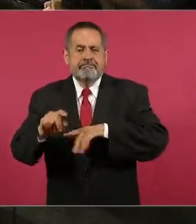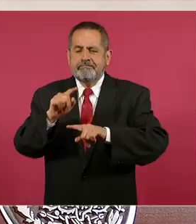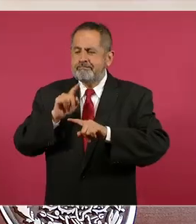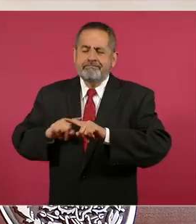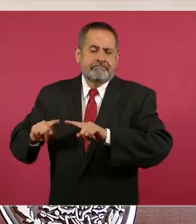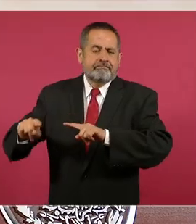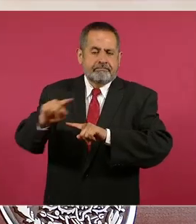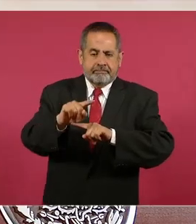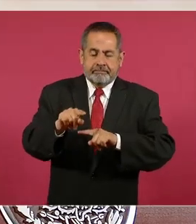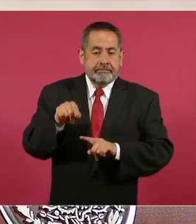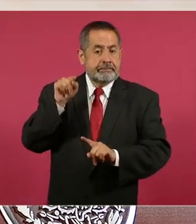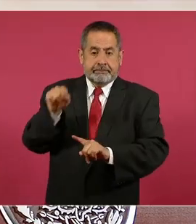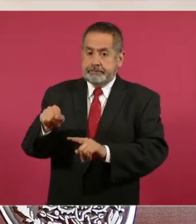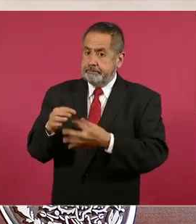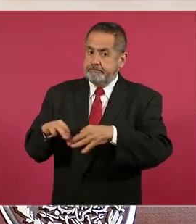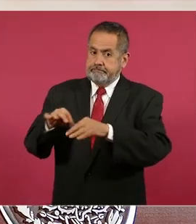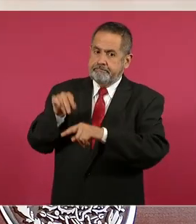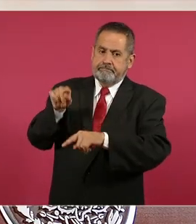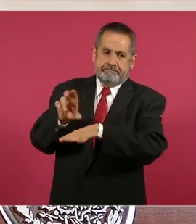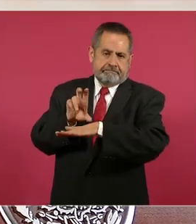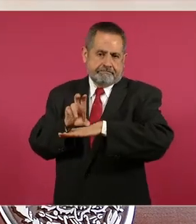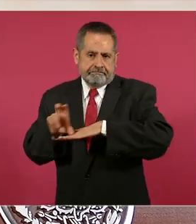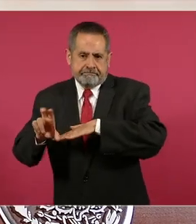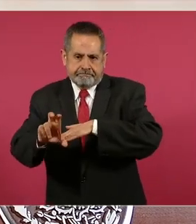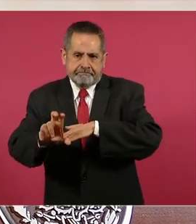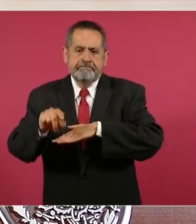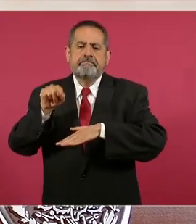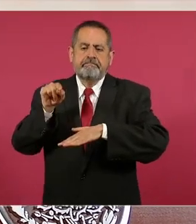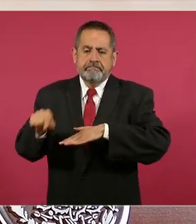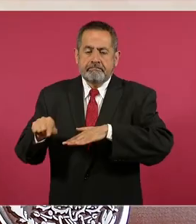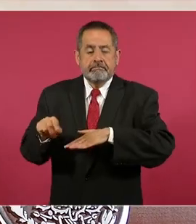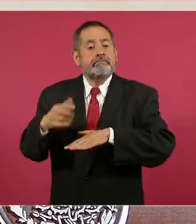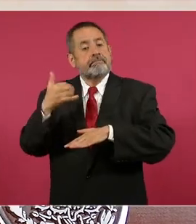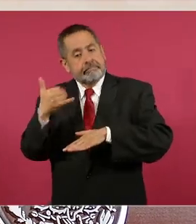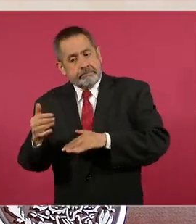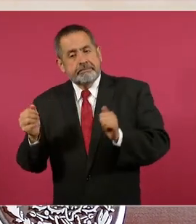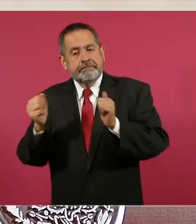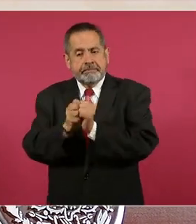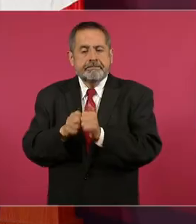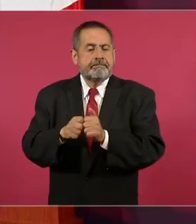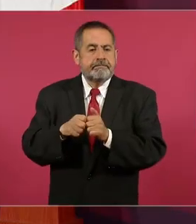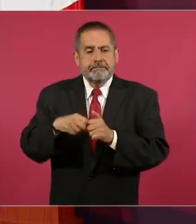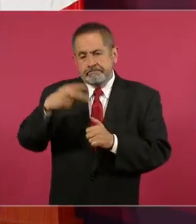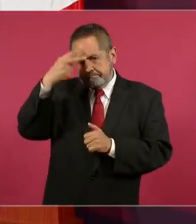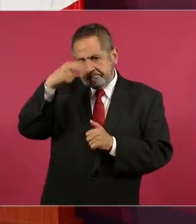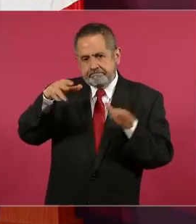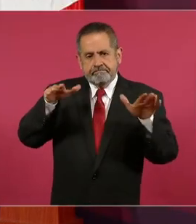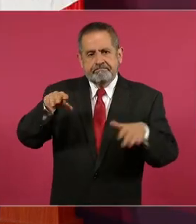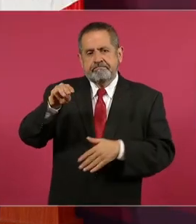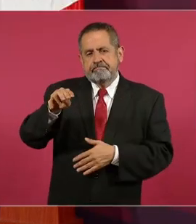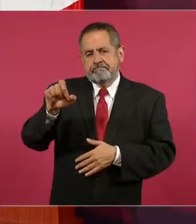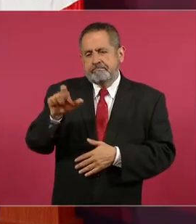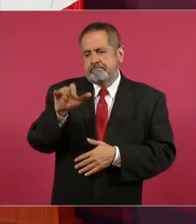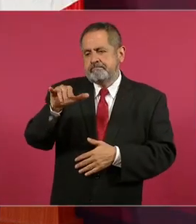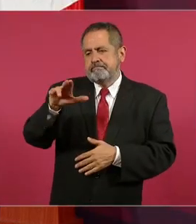en especial el Tren Maya, y Mexicana de Aviación, entre